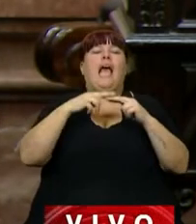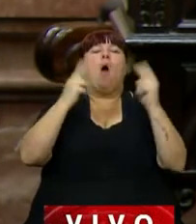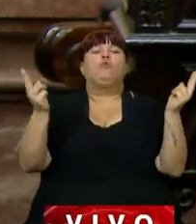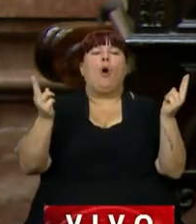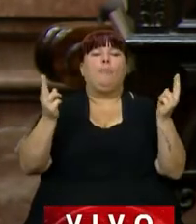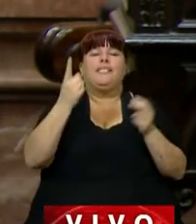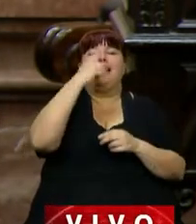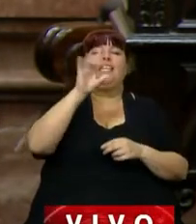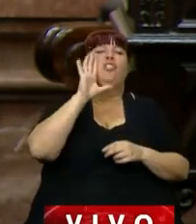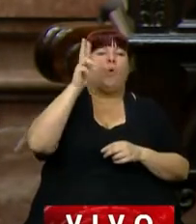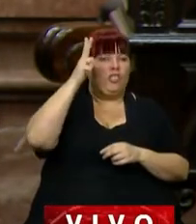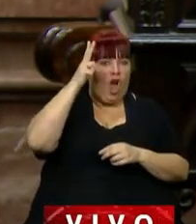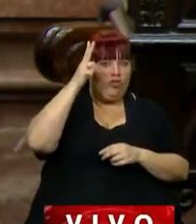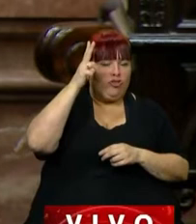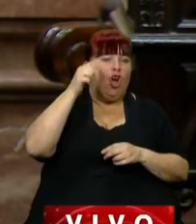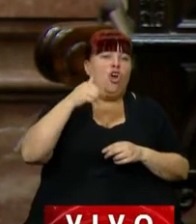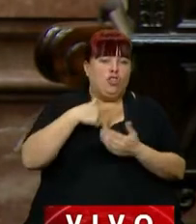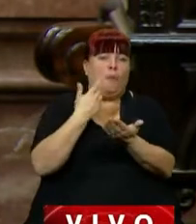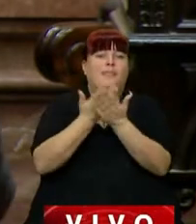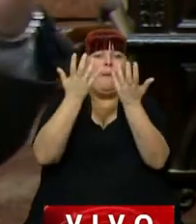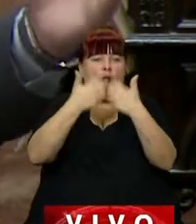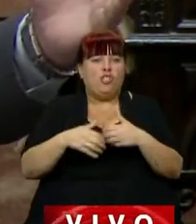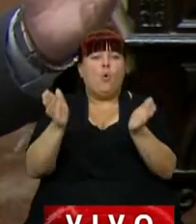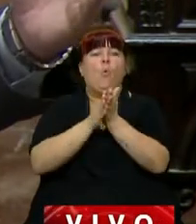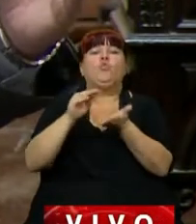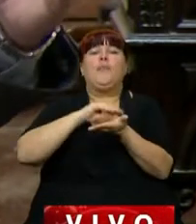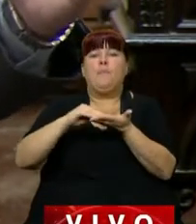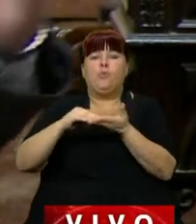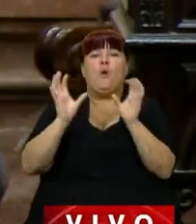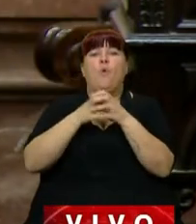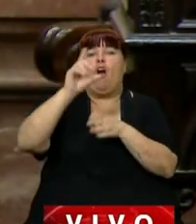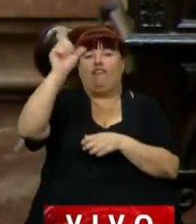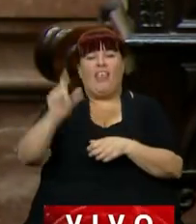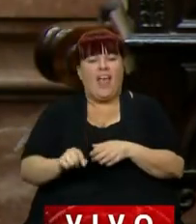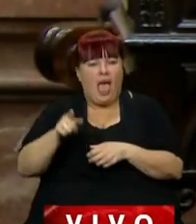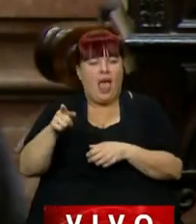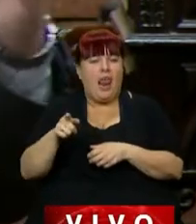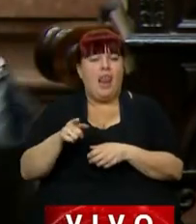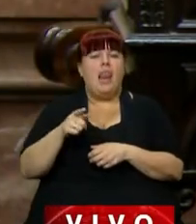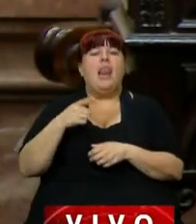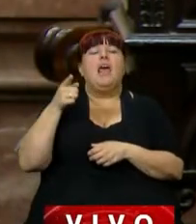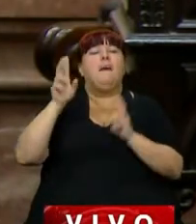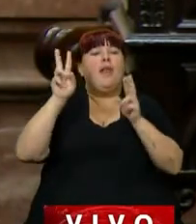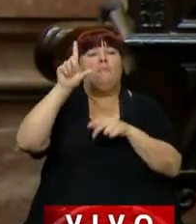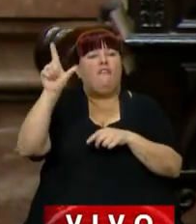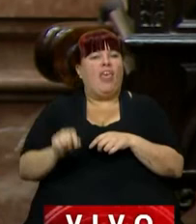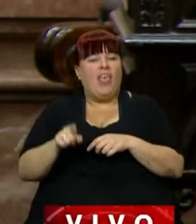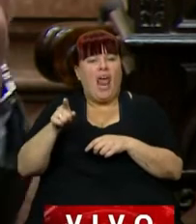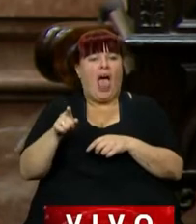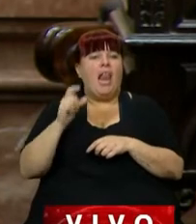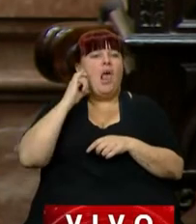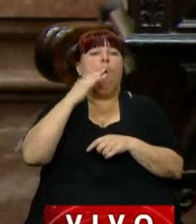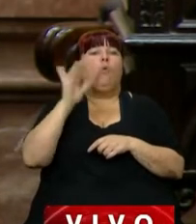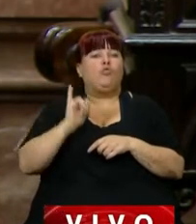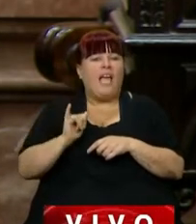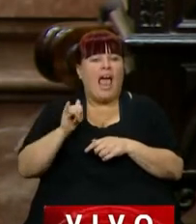autopista 158, que yo presenté un proyecto con el diputado del Bloque Federal, del Peronismo Federal,